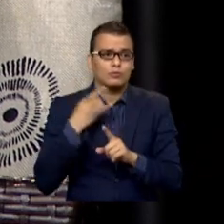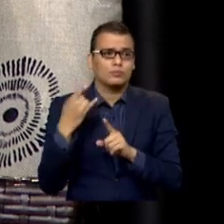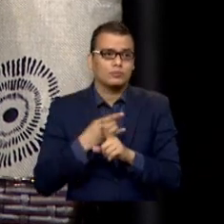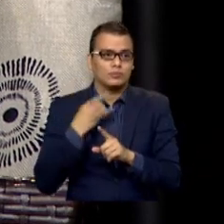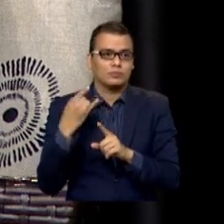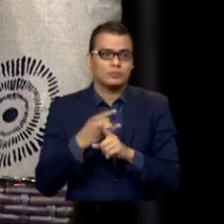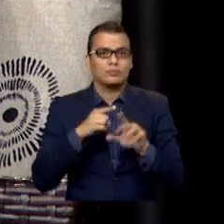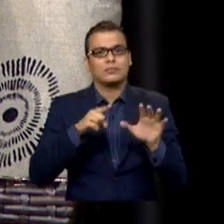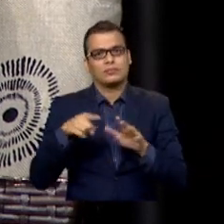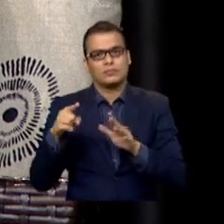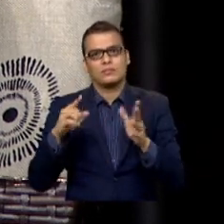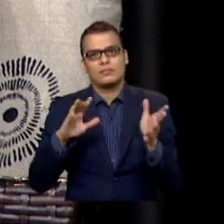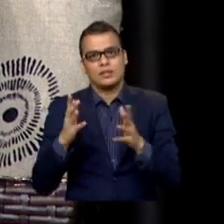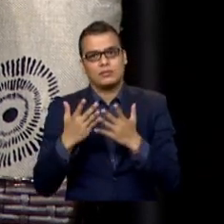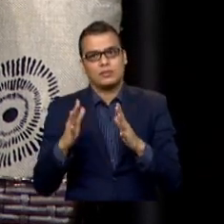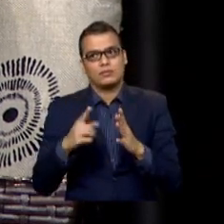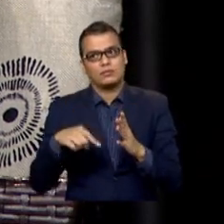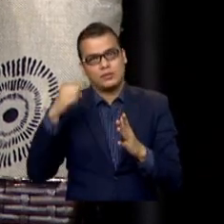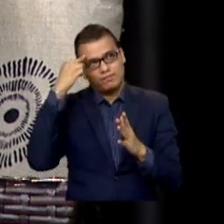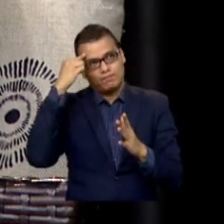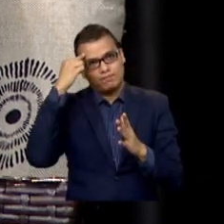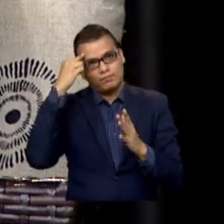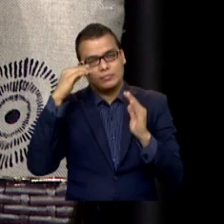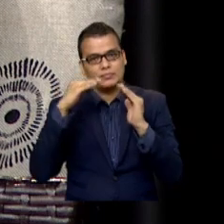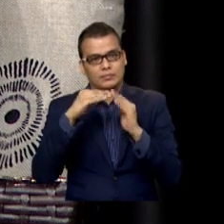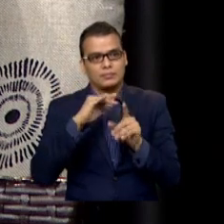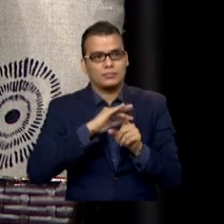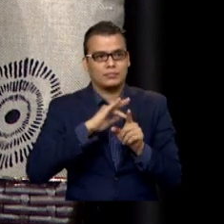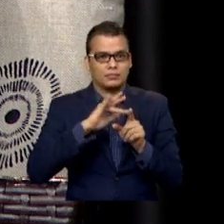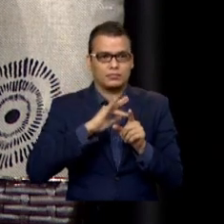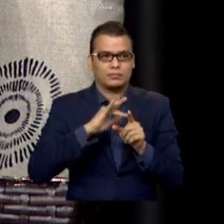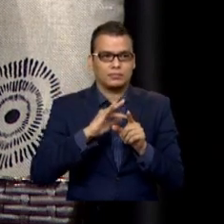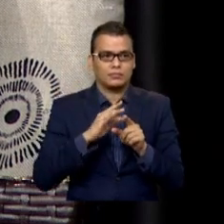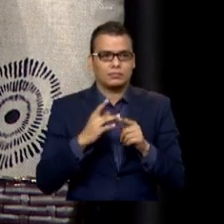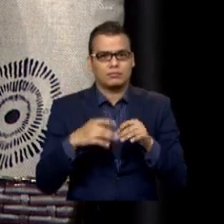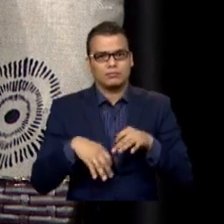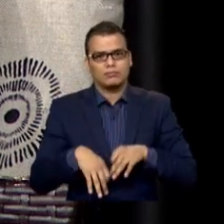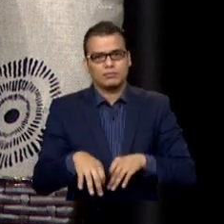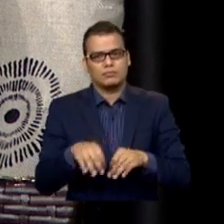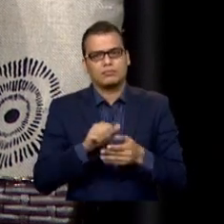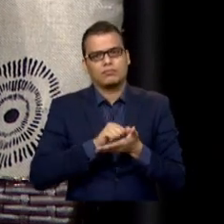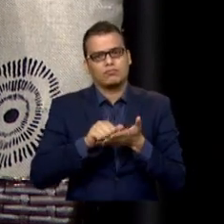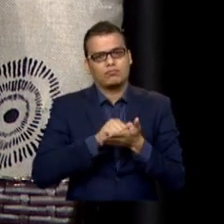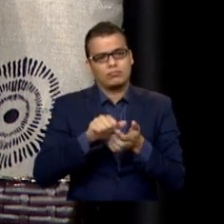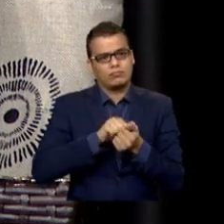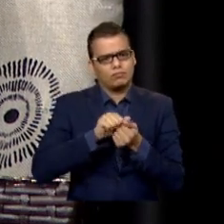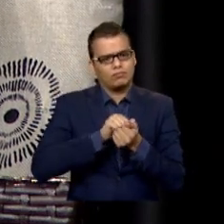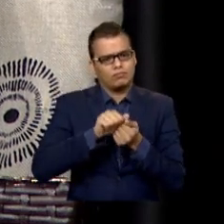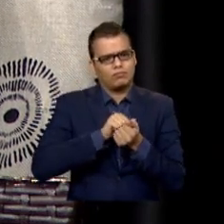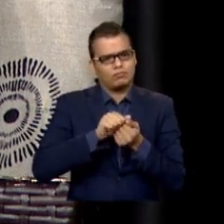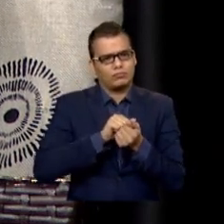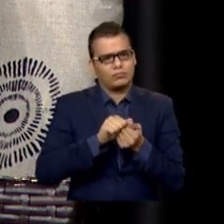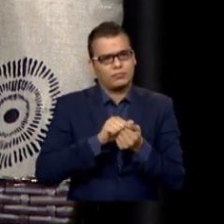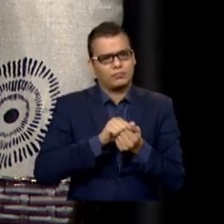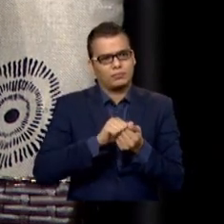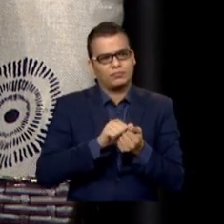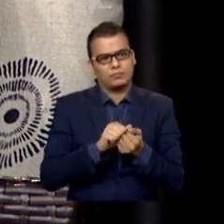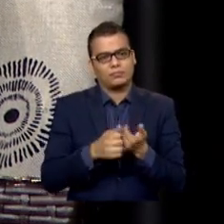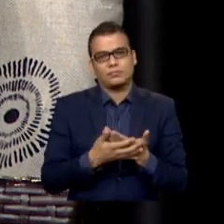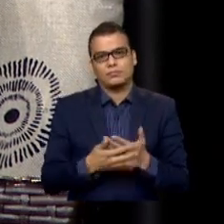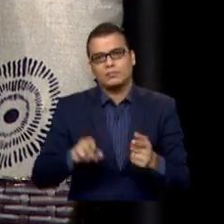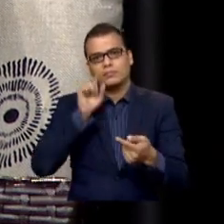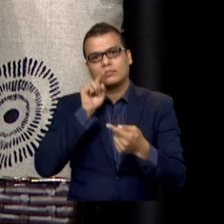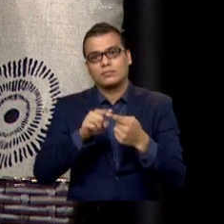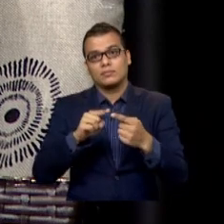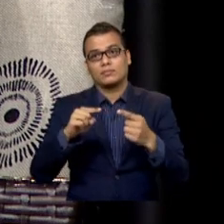por ahí 6 meses, entonces empiecen a ver cómo lo hacemos en casa, se puede hacer en tela, que sea lavable. Lo importante es que evite que el